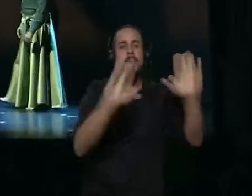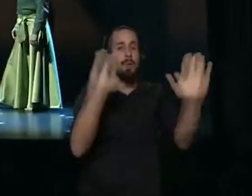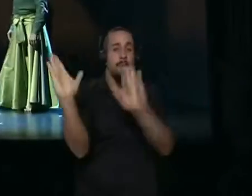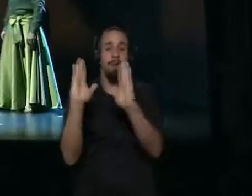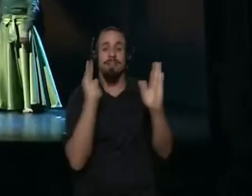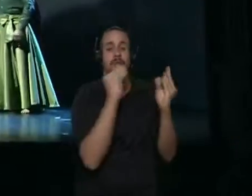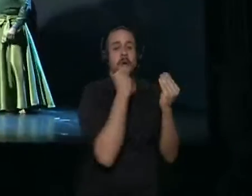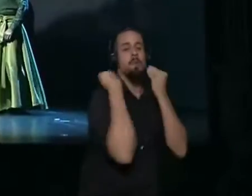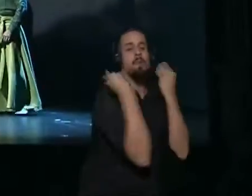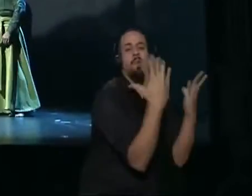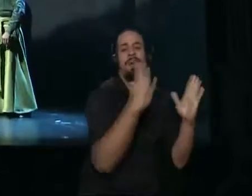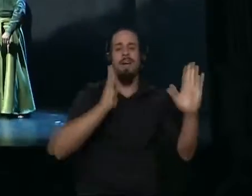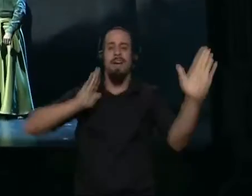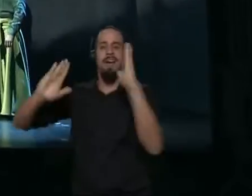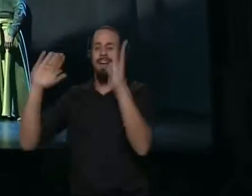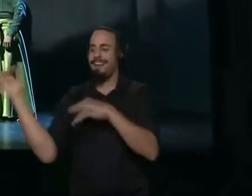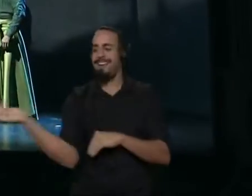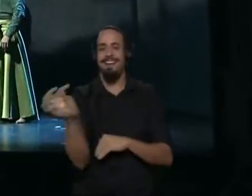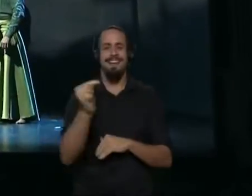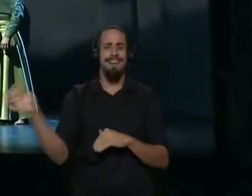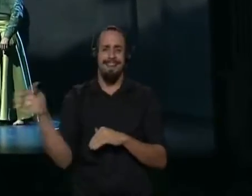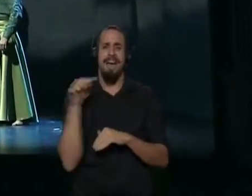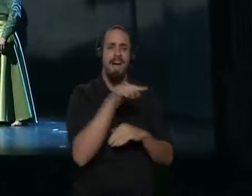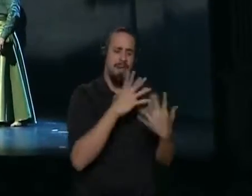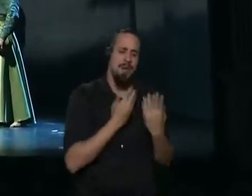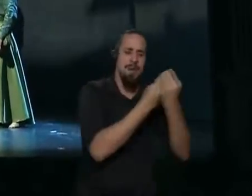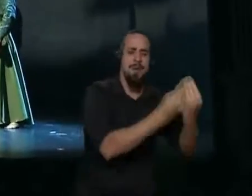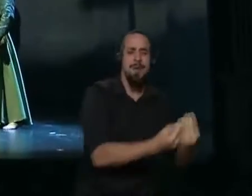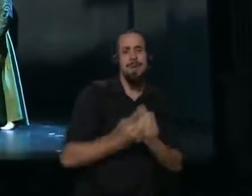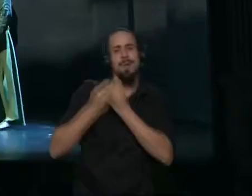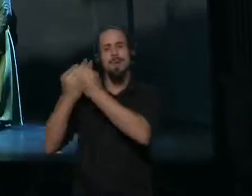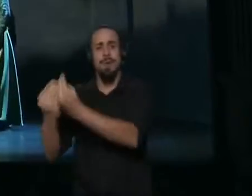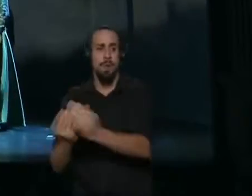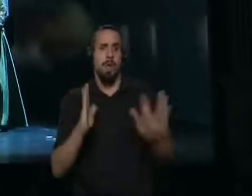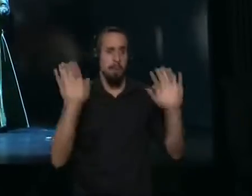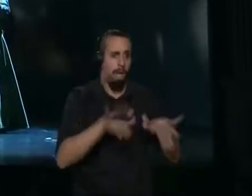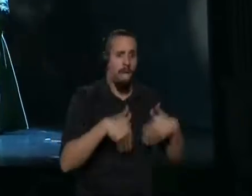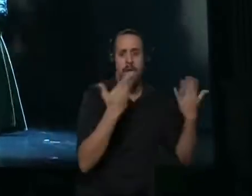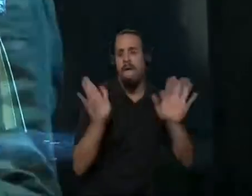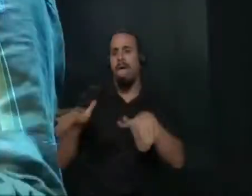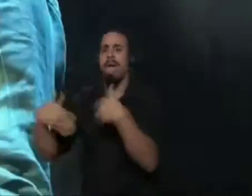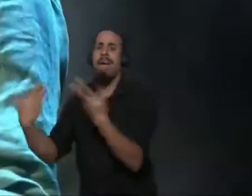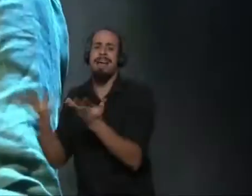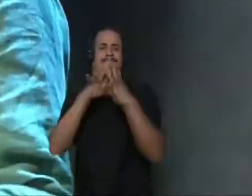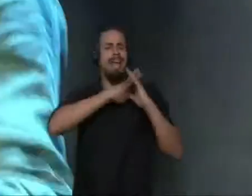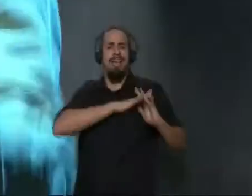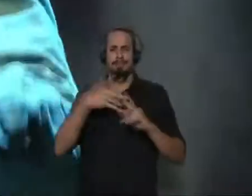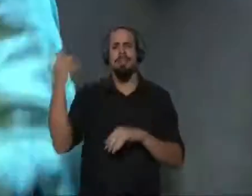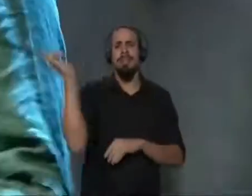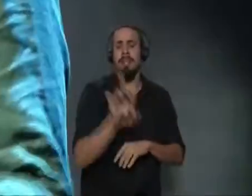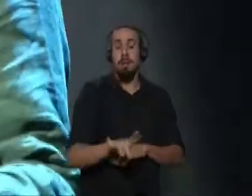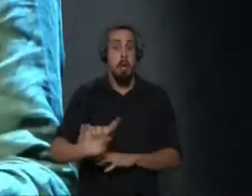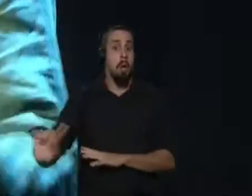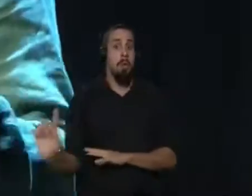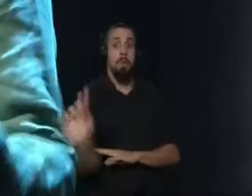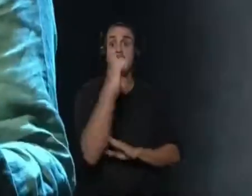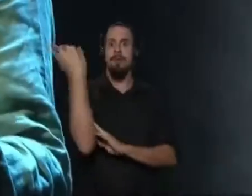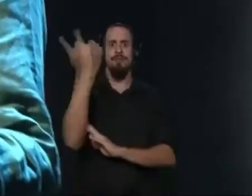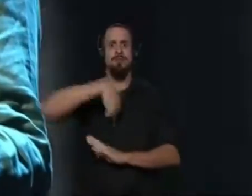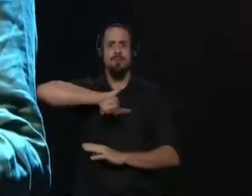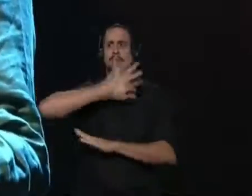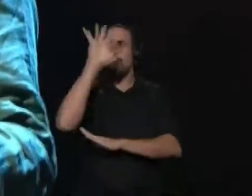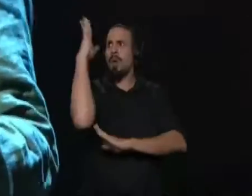sus sombras, en su entrega y sacrificio. Primero les dimos